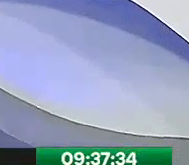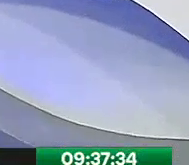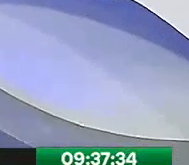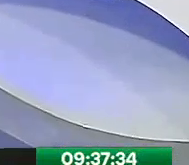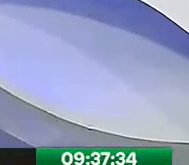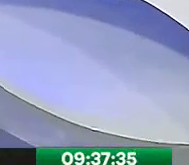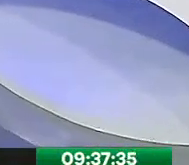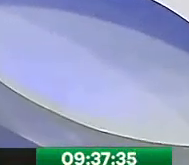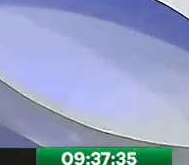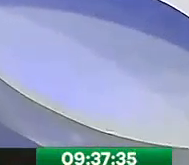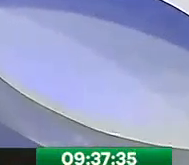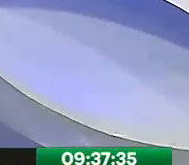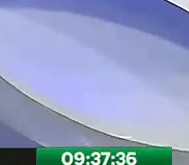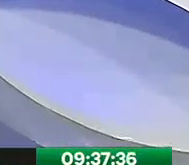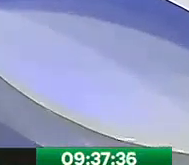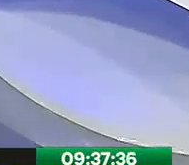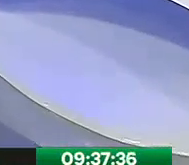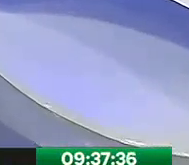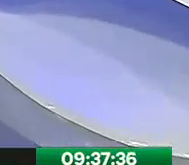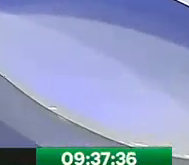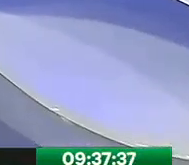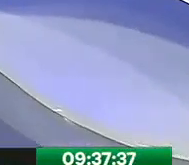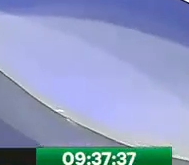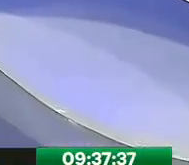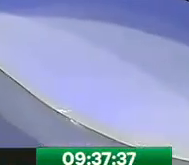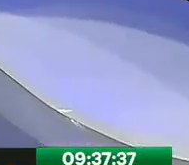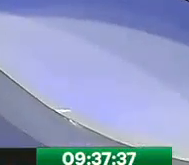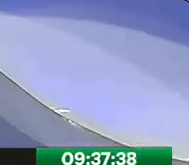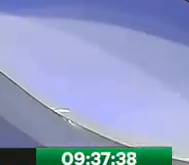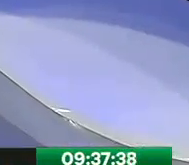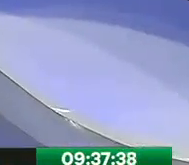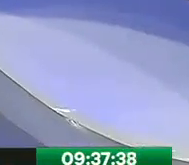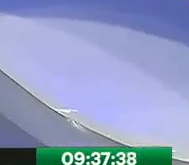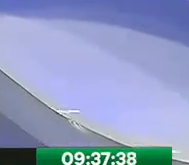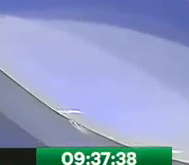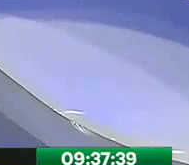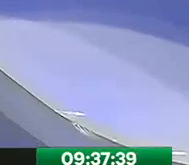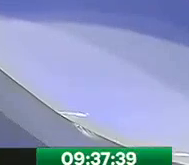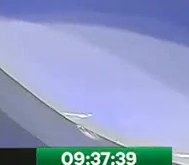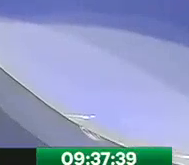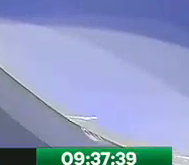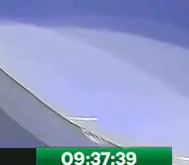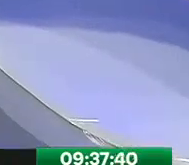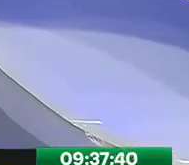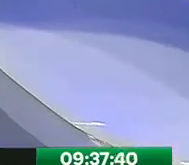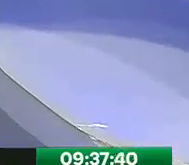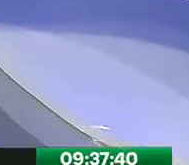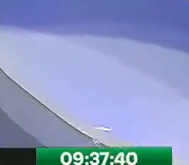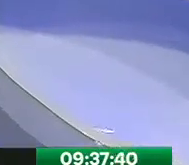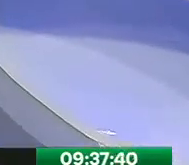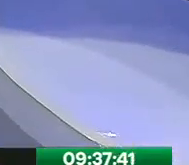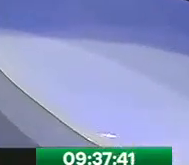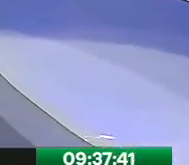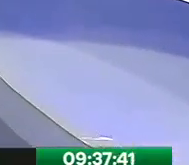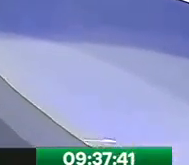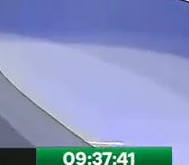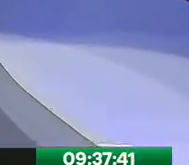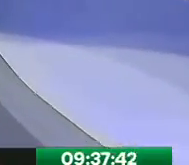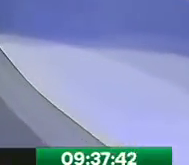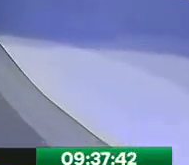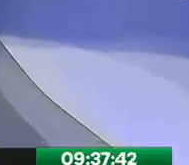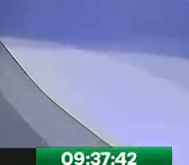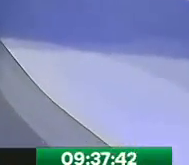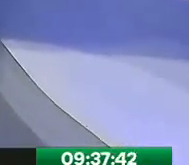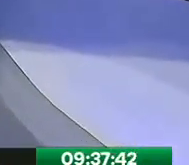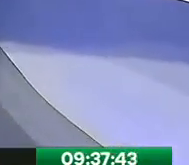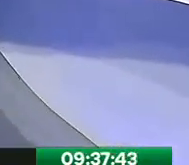nota intercultural porque Chuquiribamba es una parroquia rural de Loja. Allí se mantienen sus tradiciones, entre ellas las escaramuzas y las fiestas de San Vicente